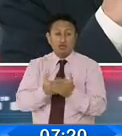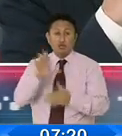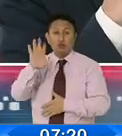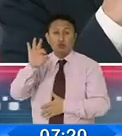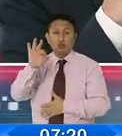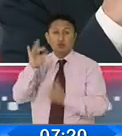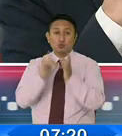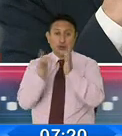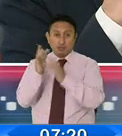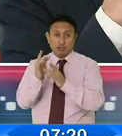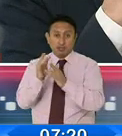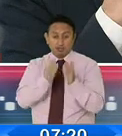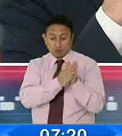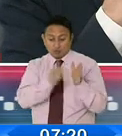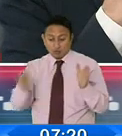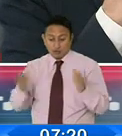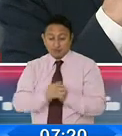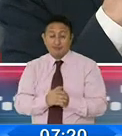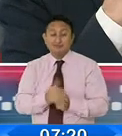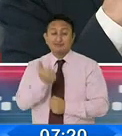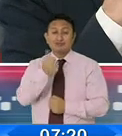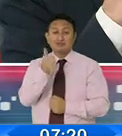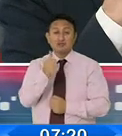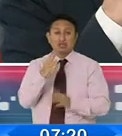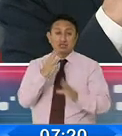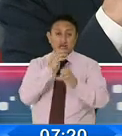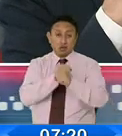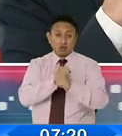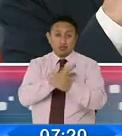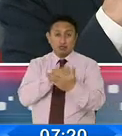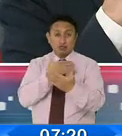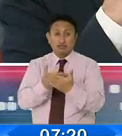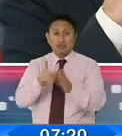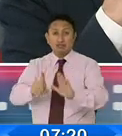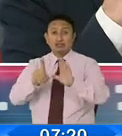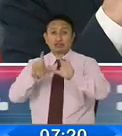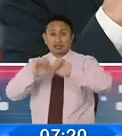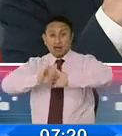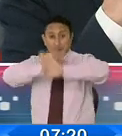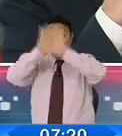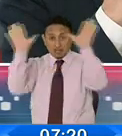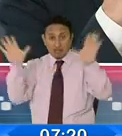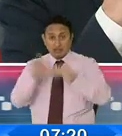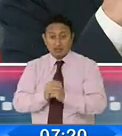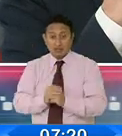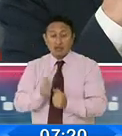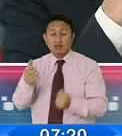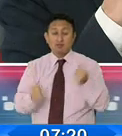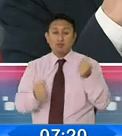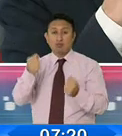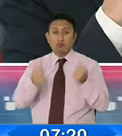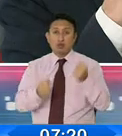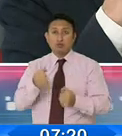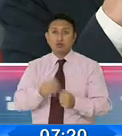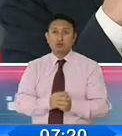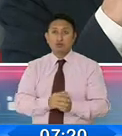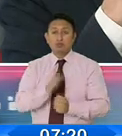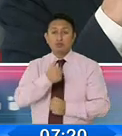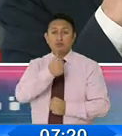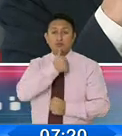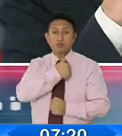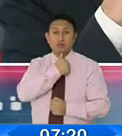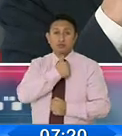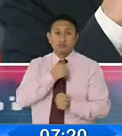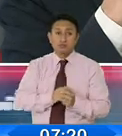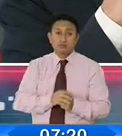abril, desde las 22 horas hasta las 6 horas de los vehículos privados